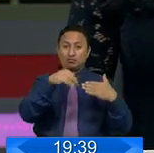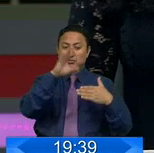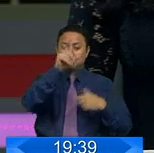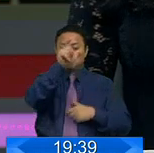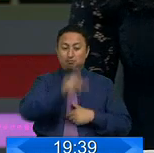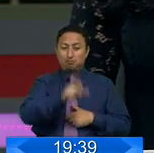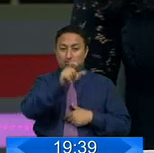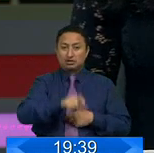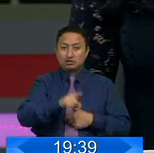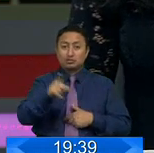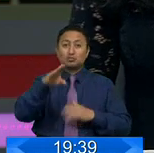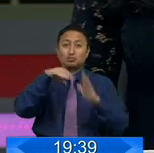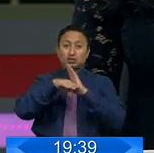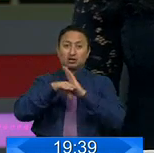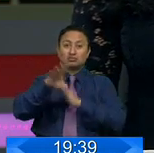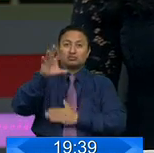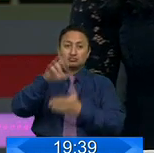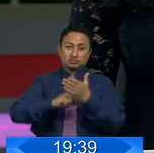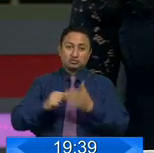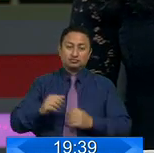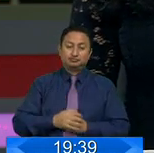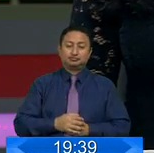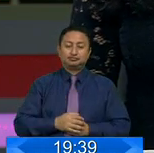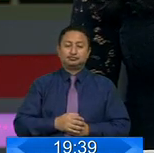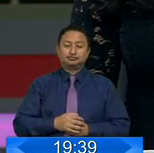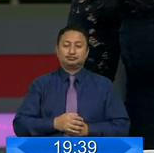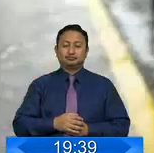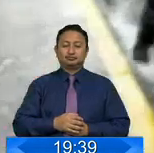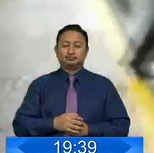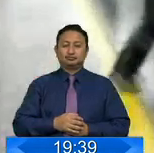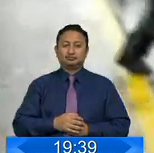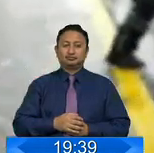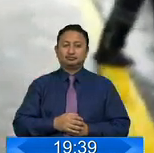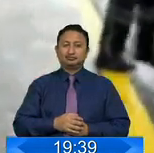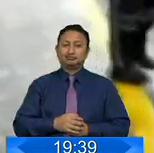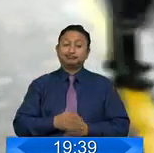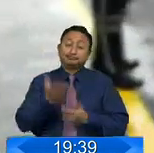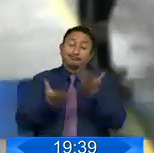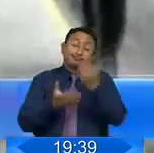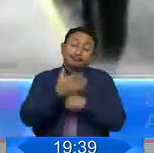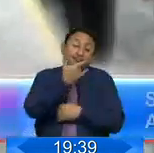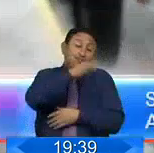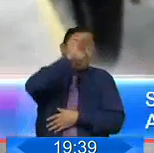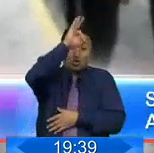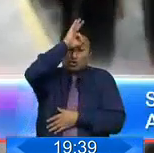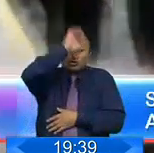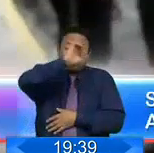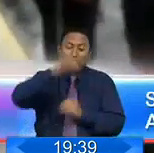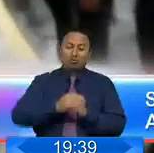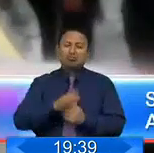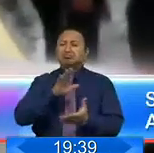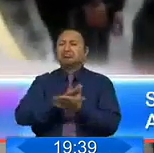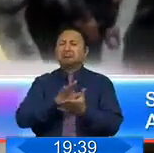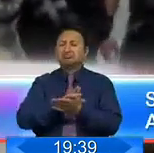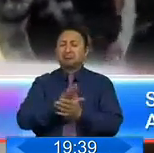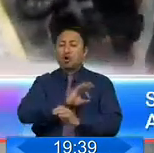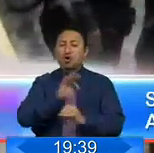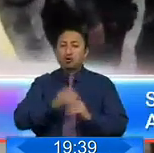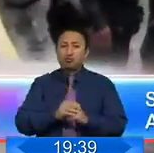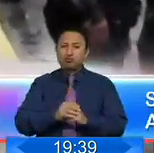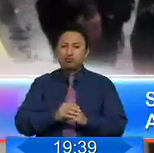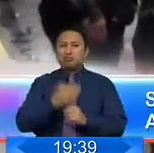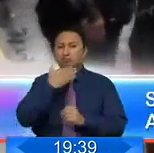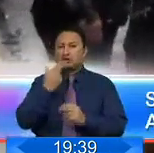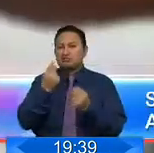afectados retiraron de una agencia bancaria. Tal vez por desconocimiento, exceso de confianza o por ganarle unos minutos al